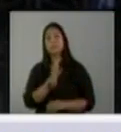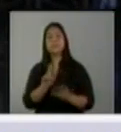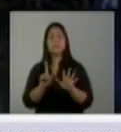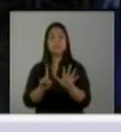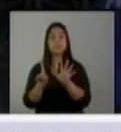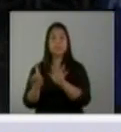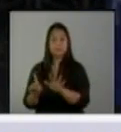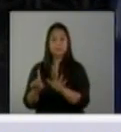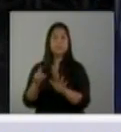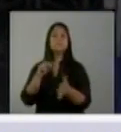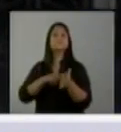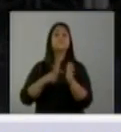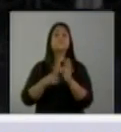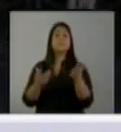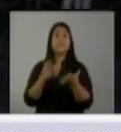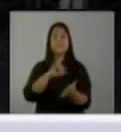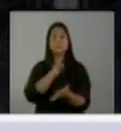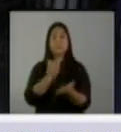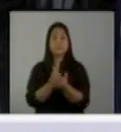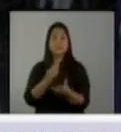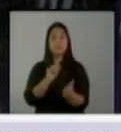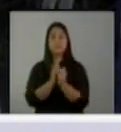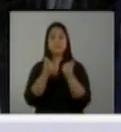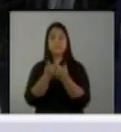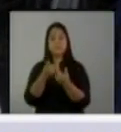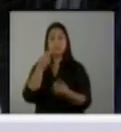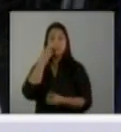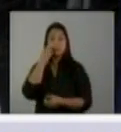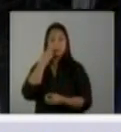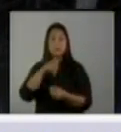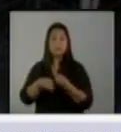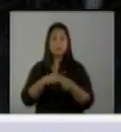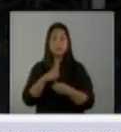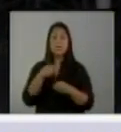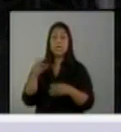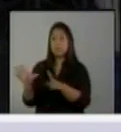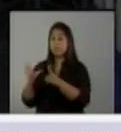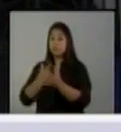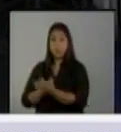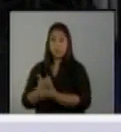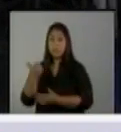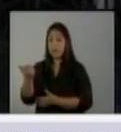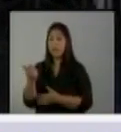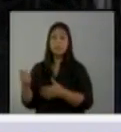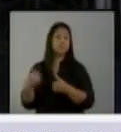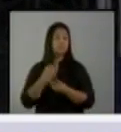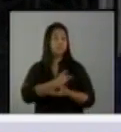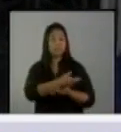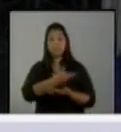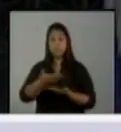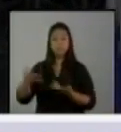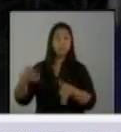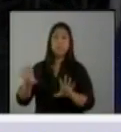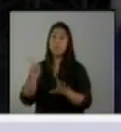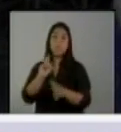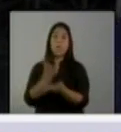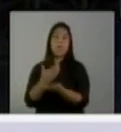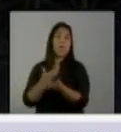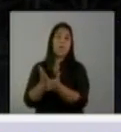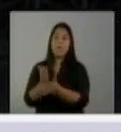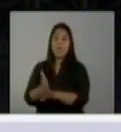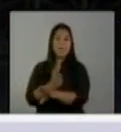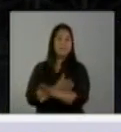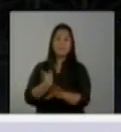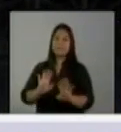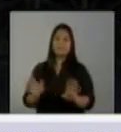2266 que autoriza a los integrantes de las organizaciones de padres a adquirir y distribuir alimentos sin preparación, incluyendo